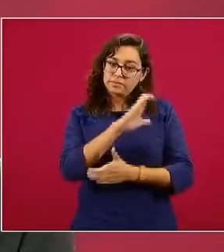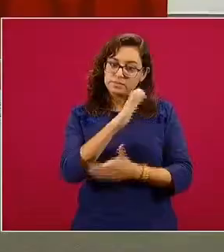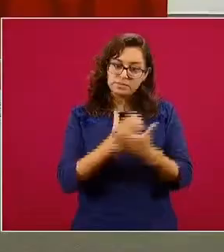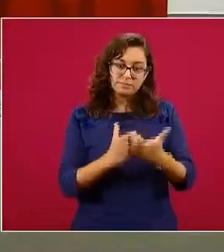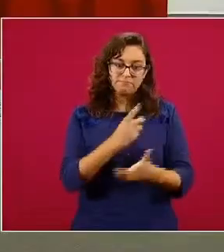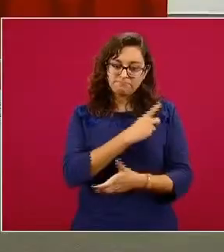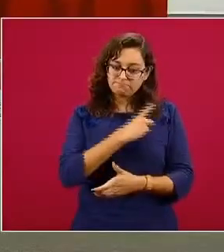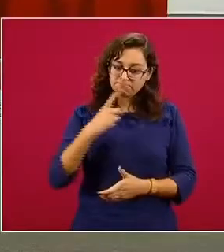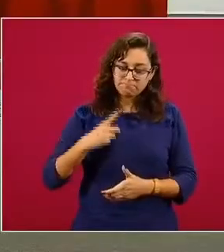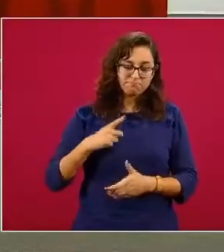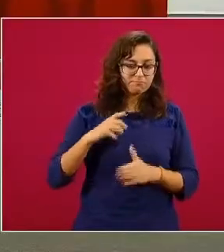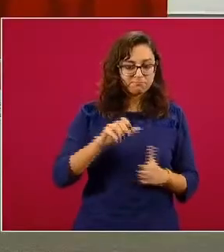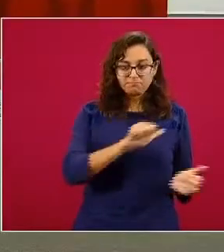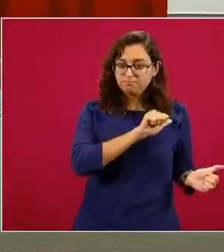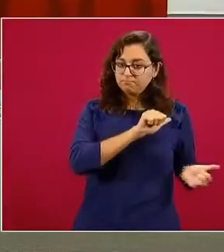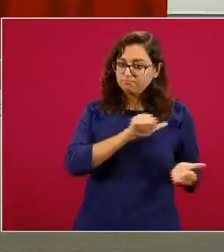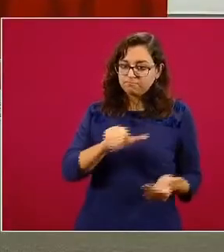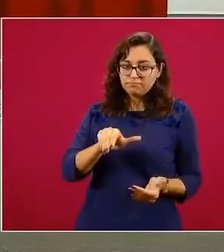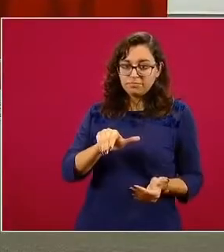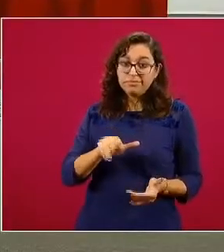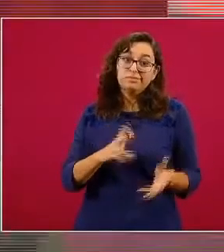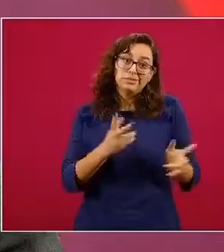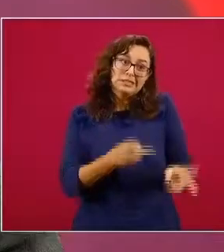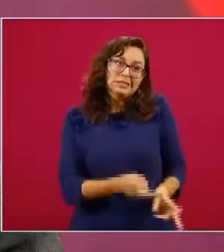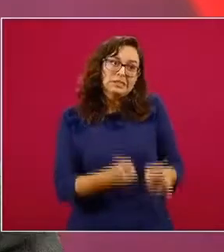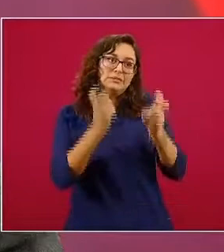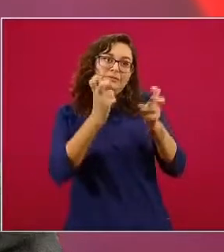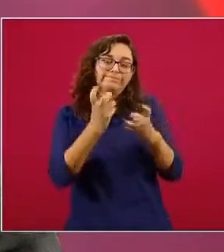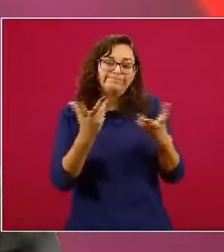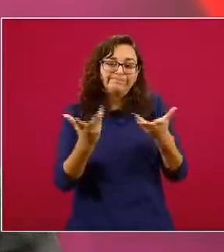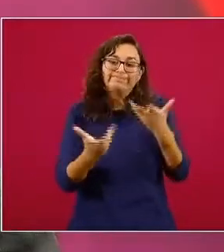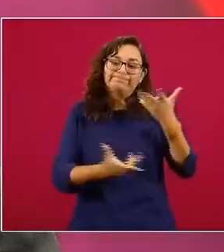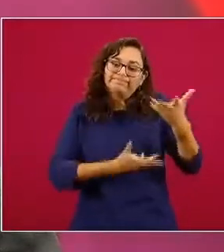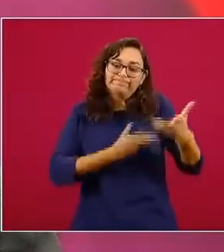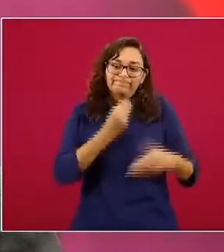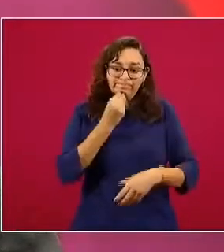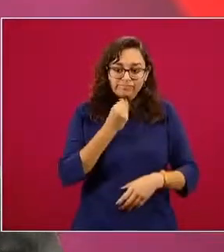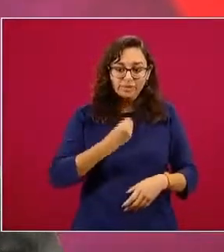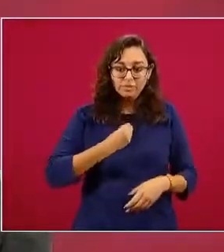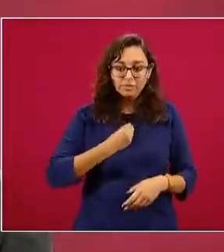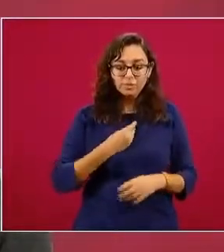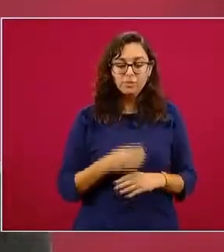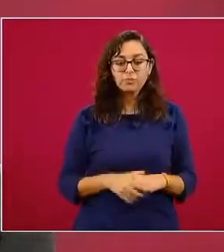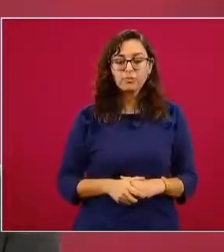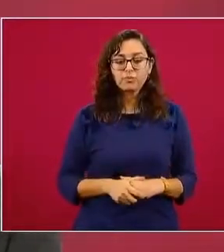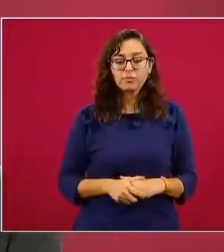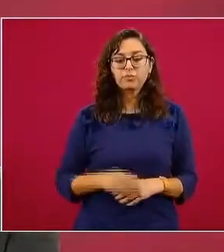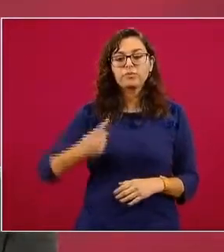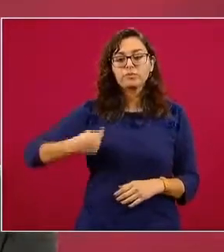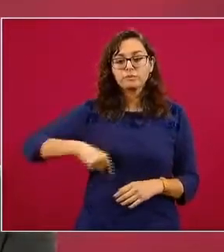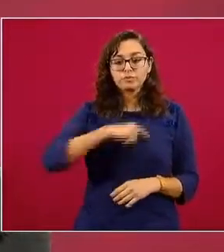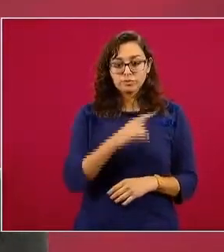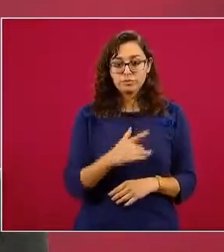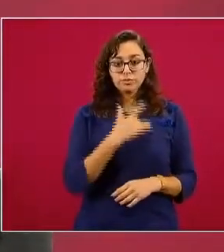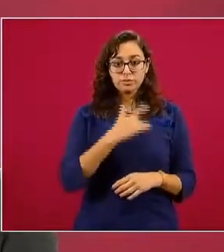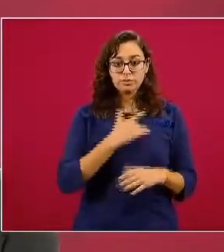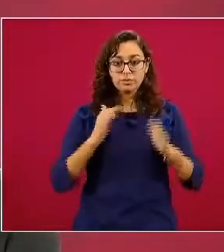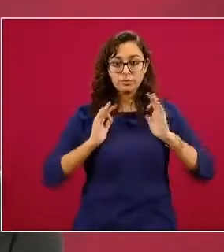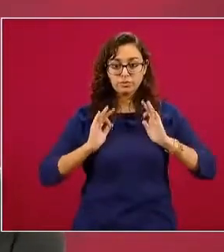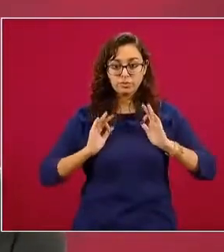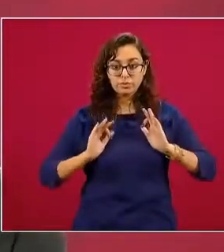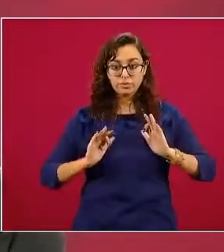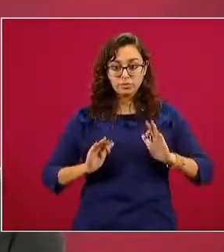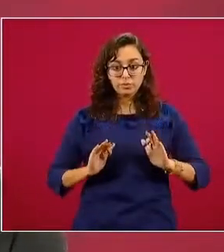México, independientemente de que haya sufrido esta adversidad. Tenemos la tranquilidad de que no es el